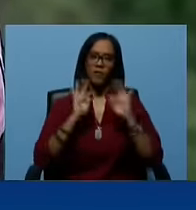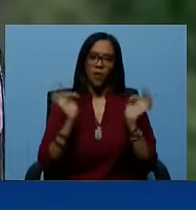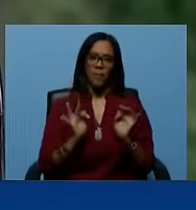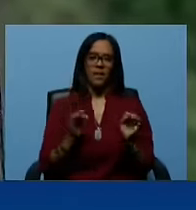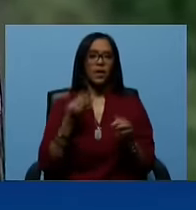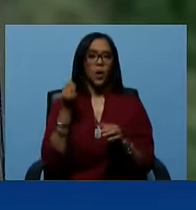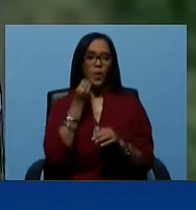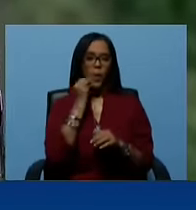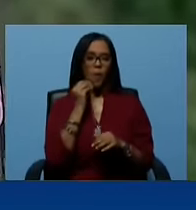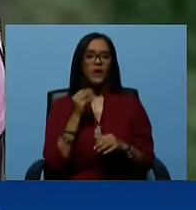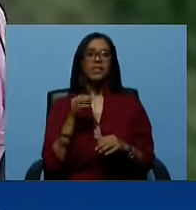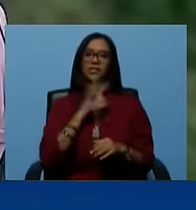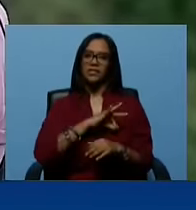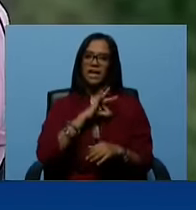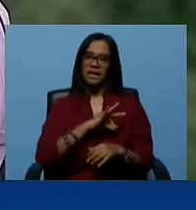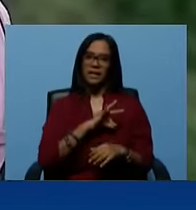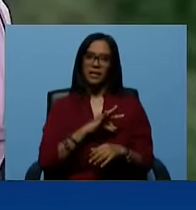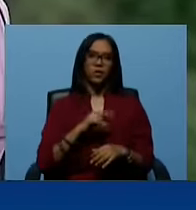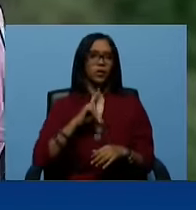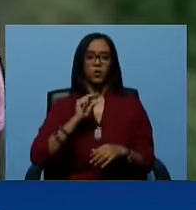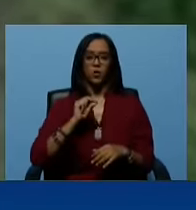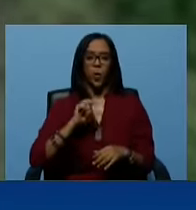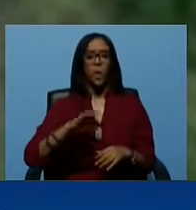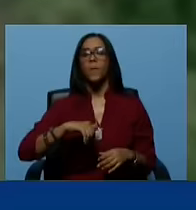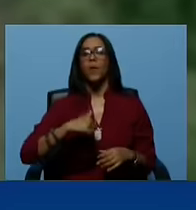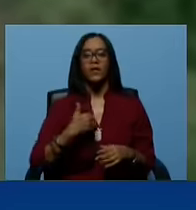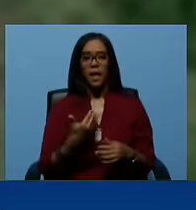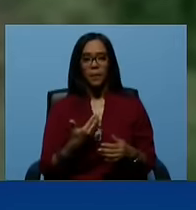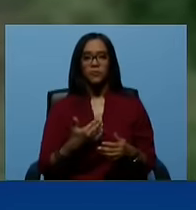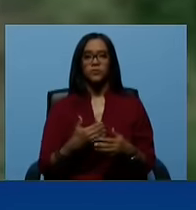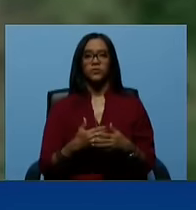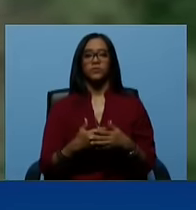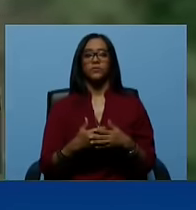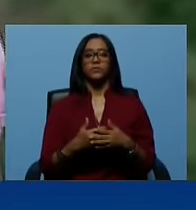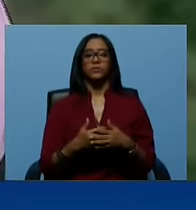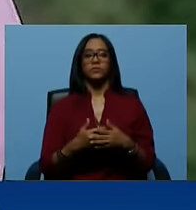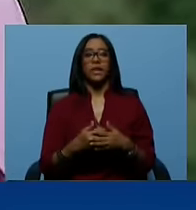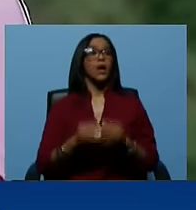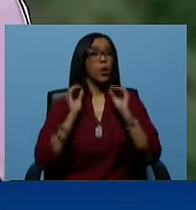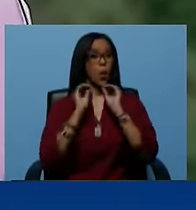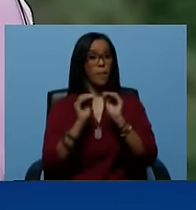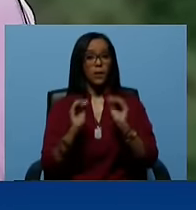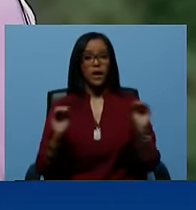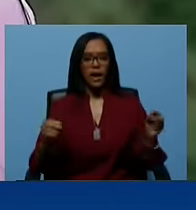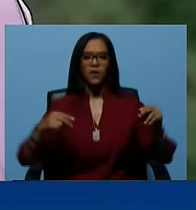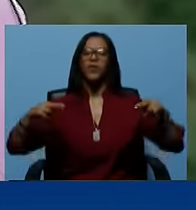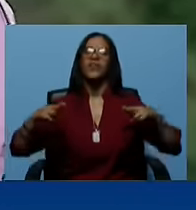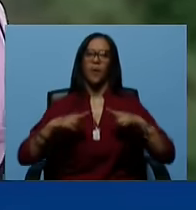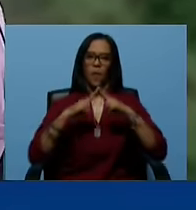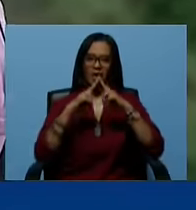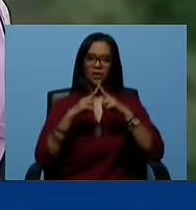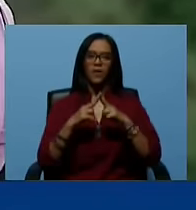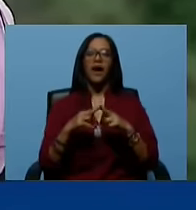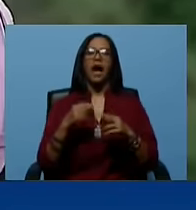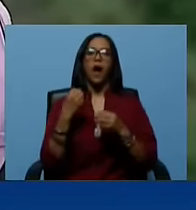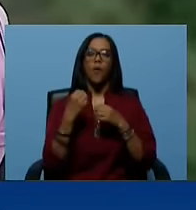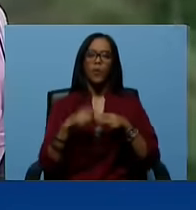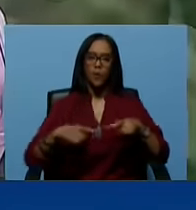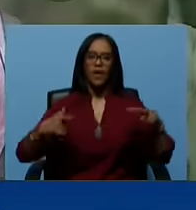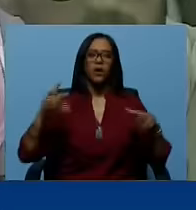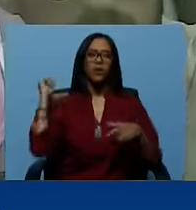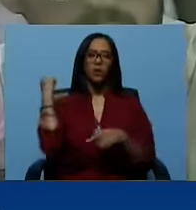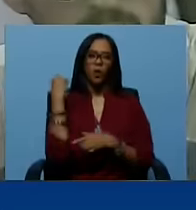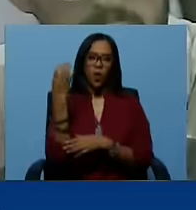como jóvenes socialistas nos podamos convocar a un gran encuentro, a un gran congreso de